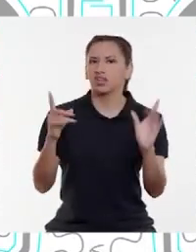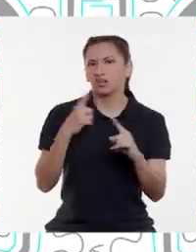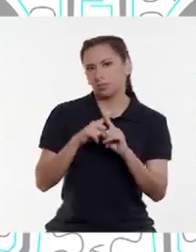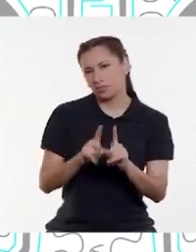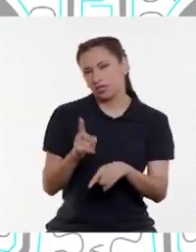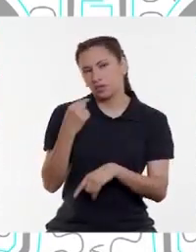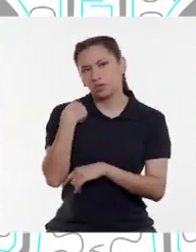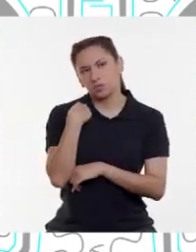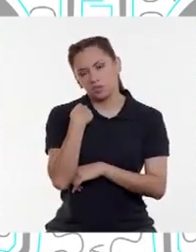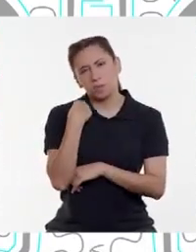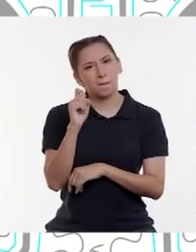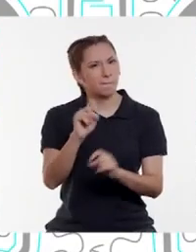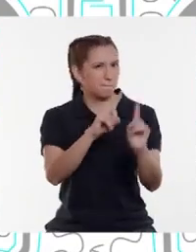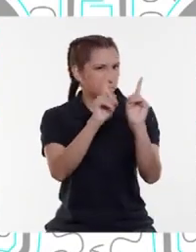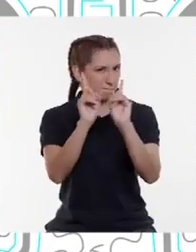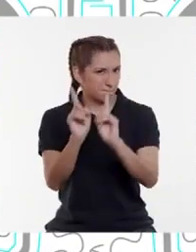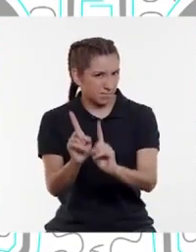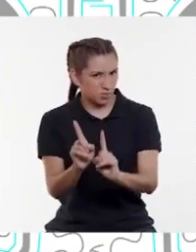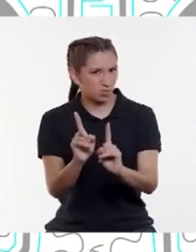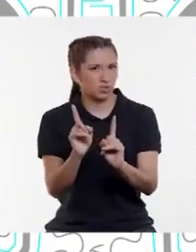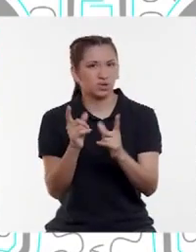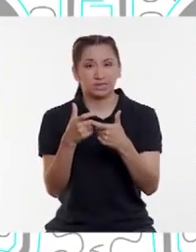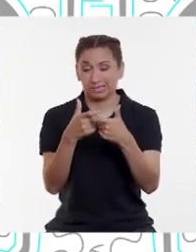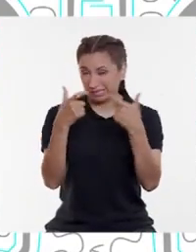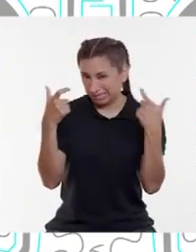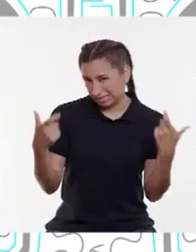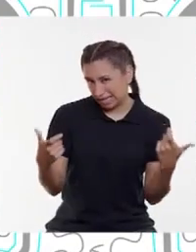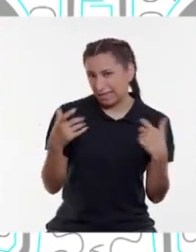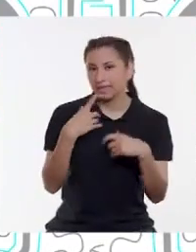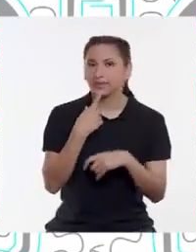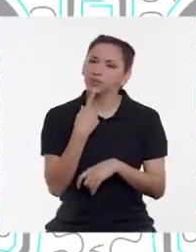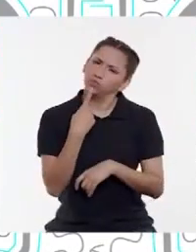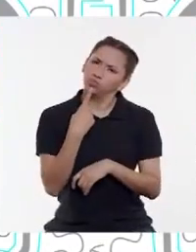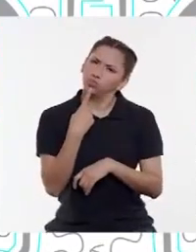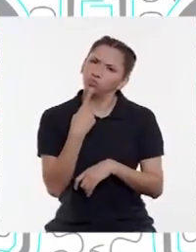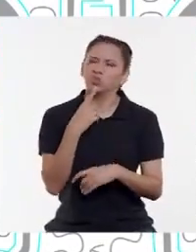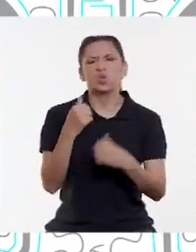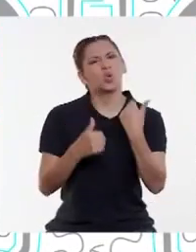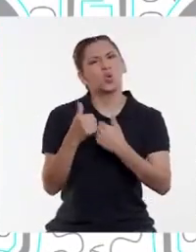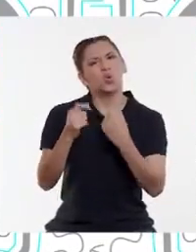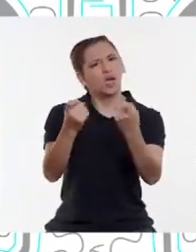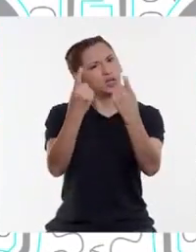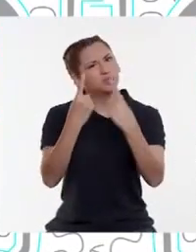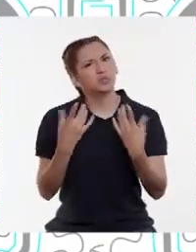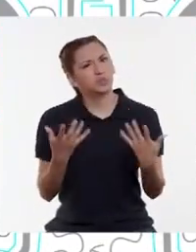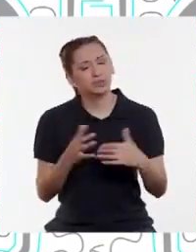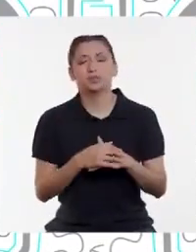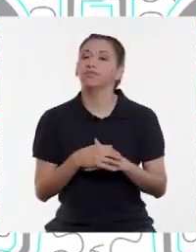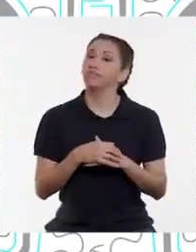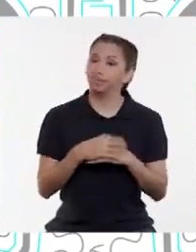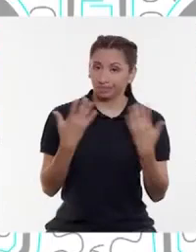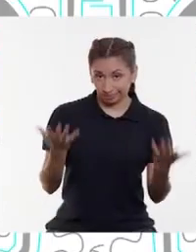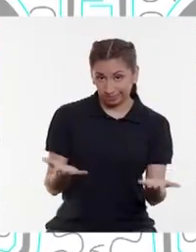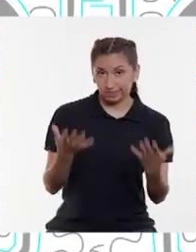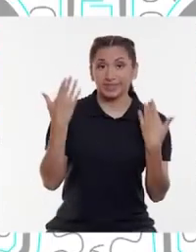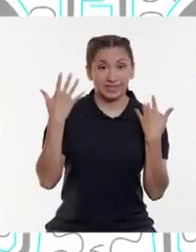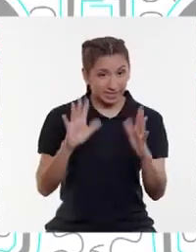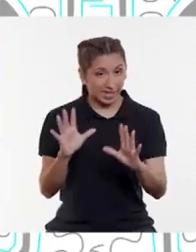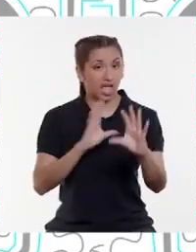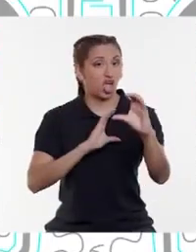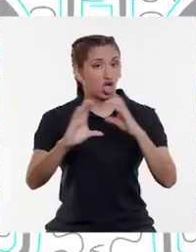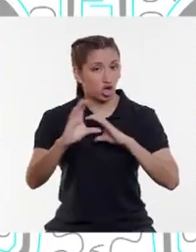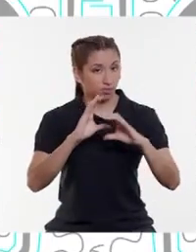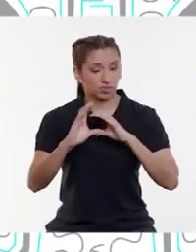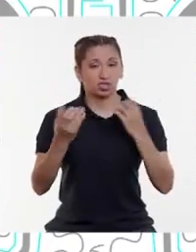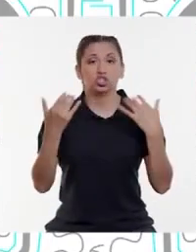pero esto me lleva a una pregunta bastante grande. ¿De qué se trata? Bien, ya